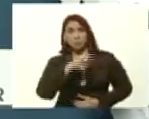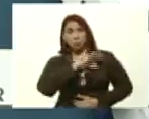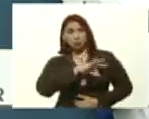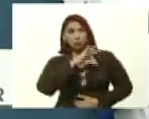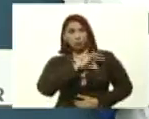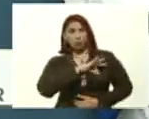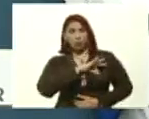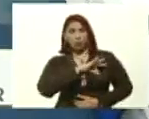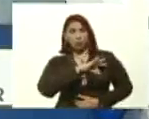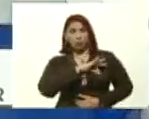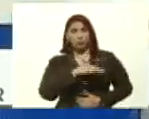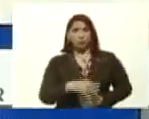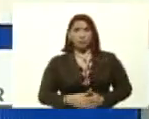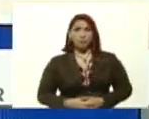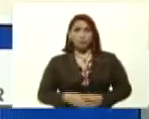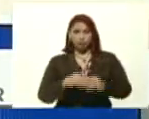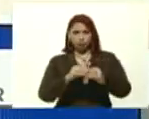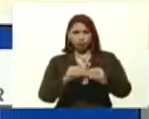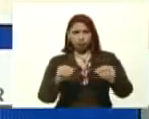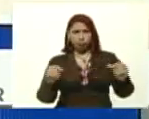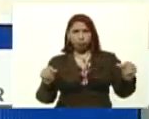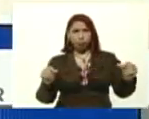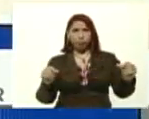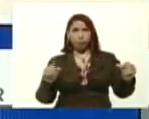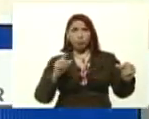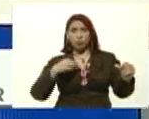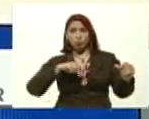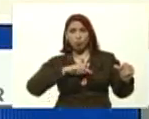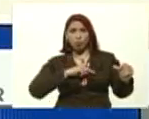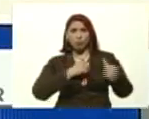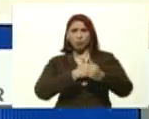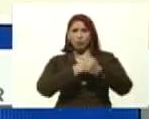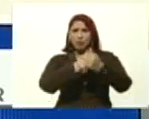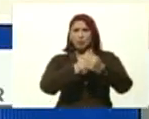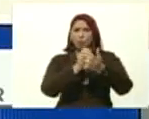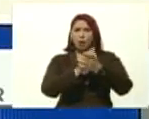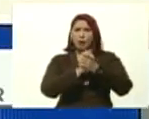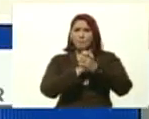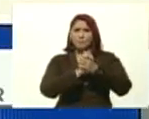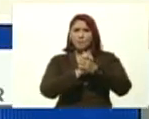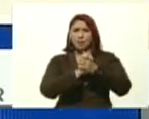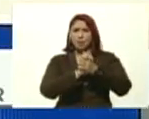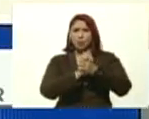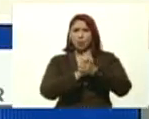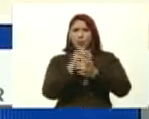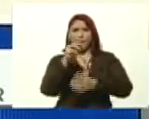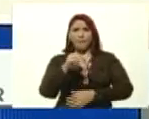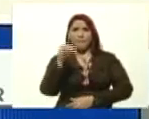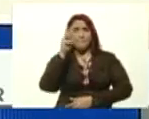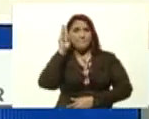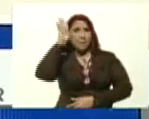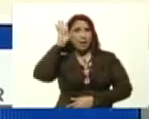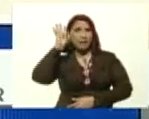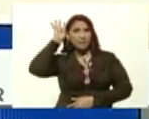en lo social y en lo territorial, nuestro querido compañero Mervin Maldonado.